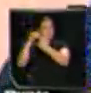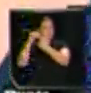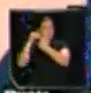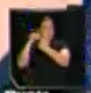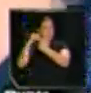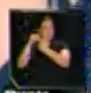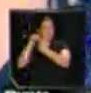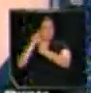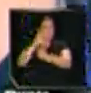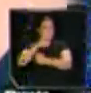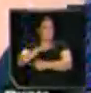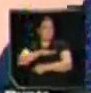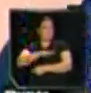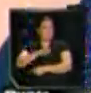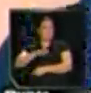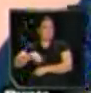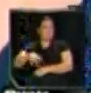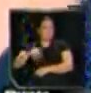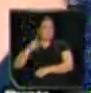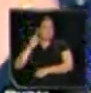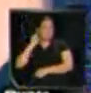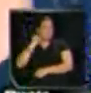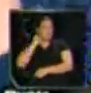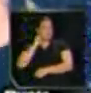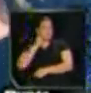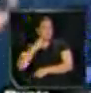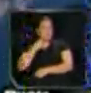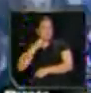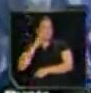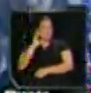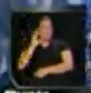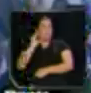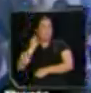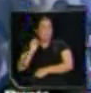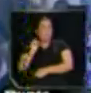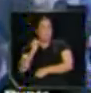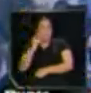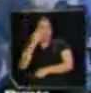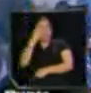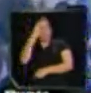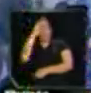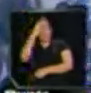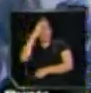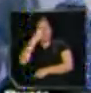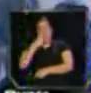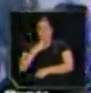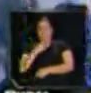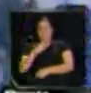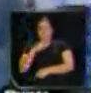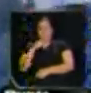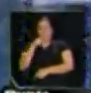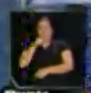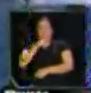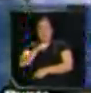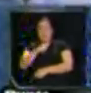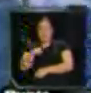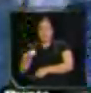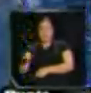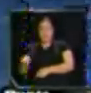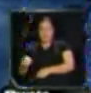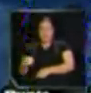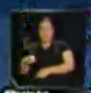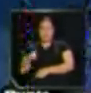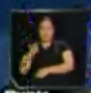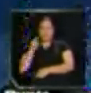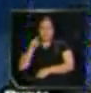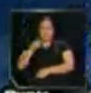está centrando únicamente en la primera parte de esa campaña, Déjame Entrar, pero Quiero Aprender es la otra. Y a lo largo de las observaciones, si tú